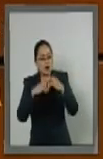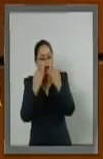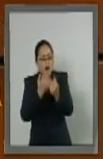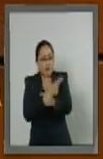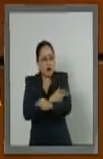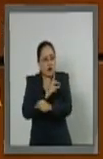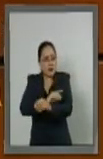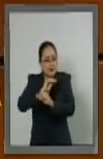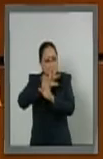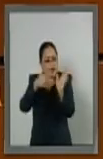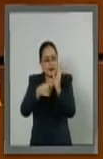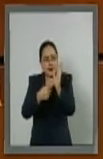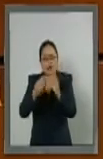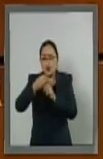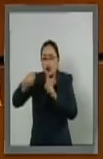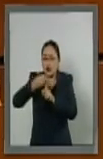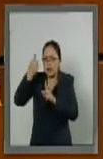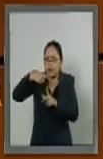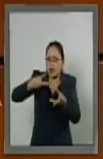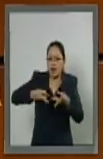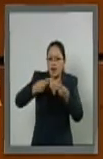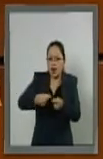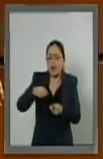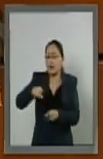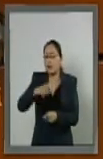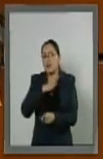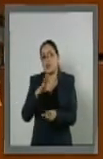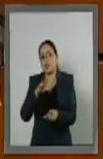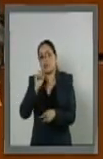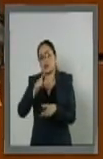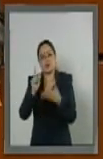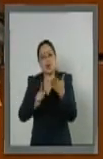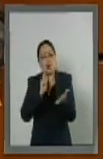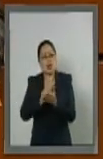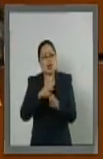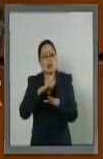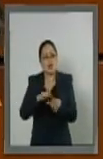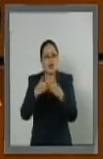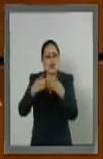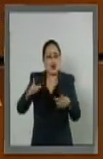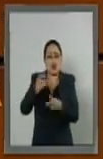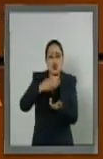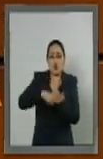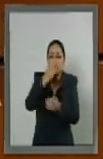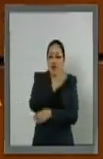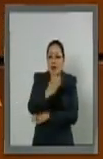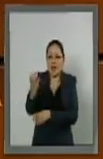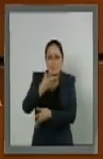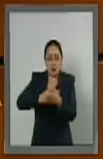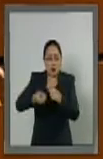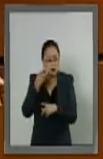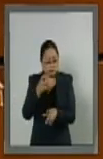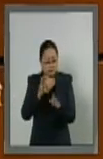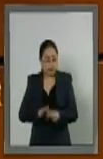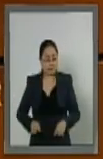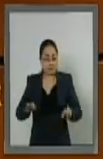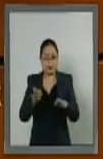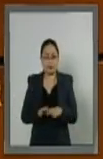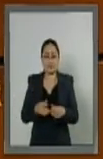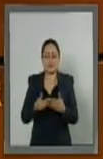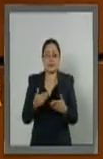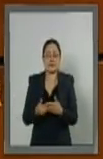facilitar la comprensión y aplicación de la Ley de Desarrollo Rural Sustentable. Se incorpora